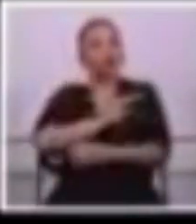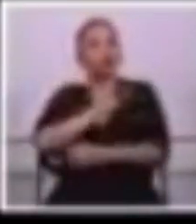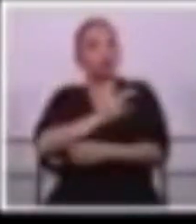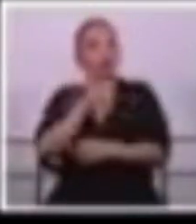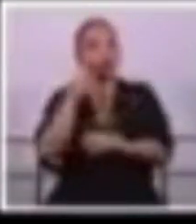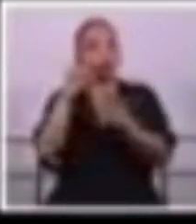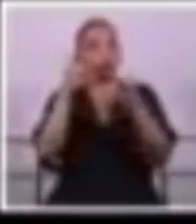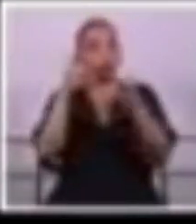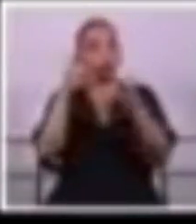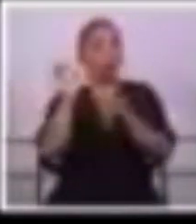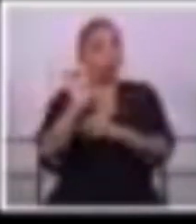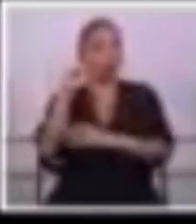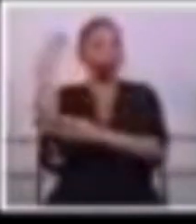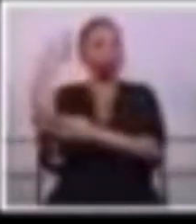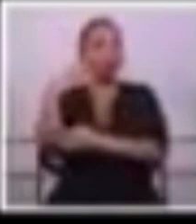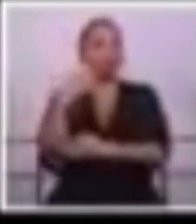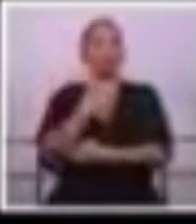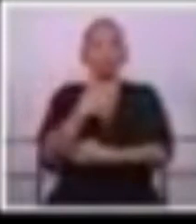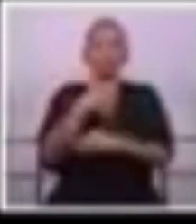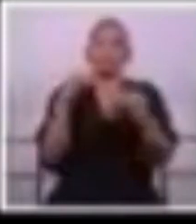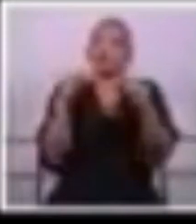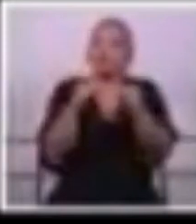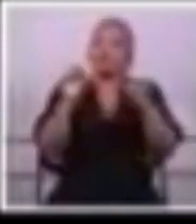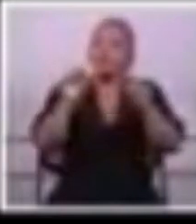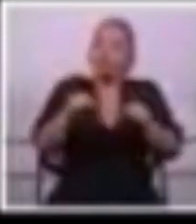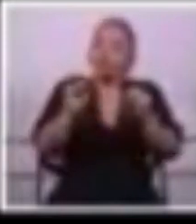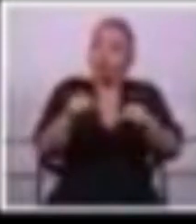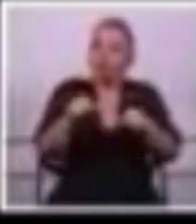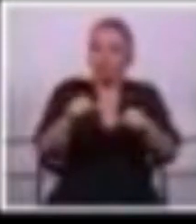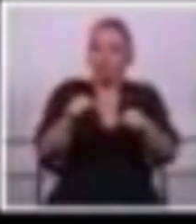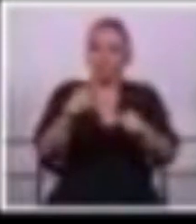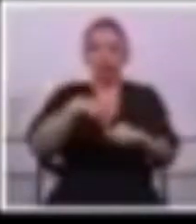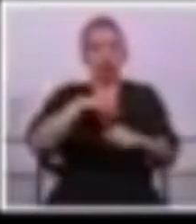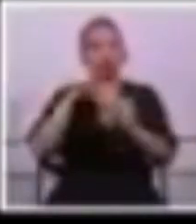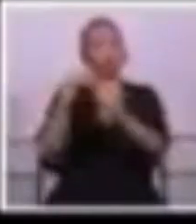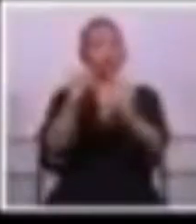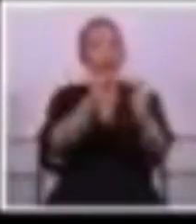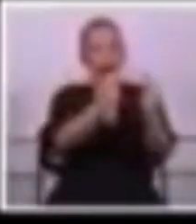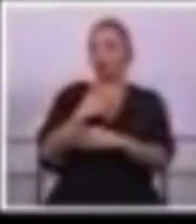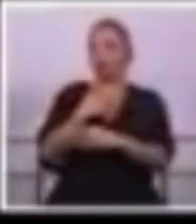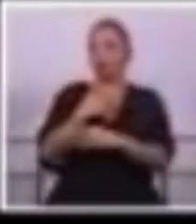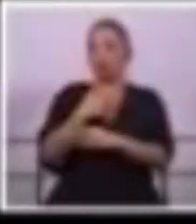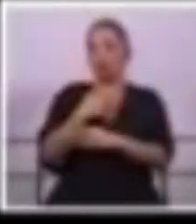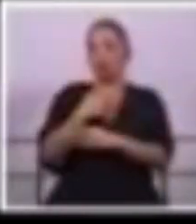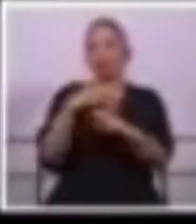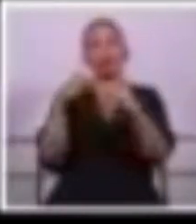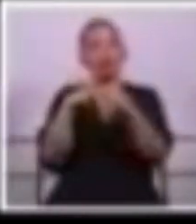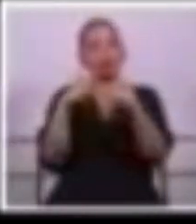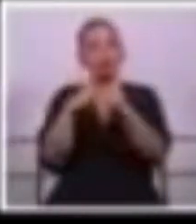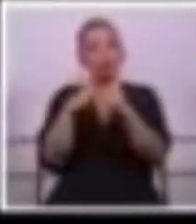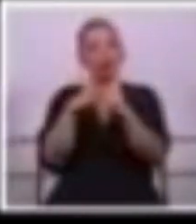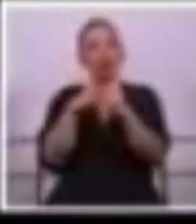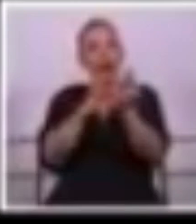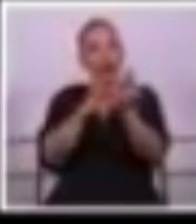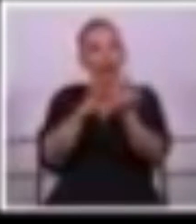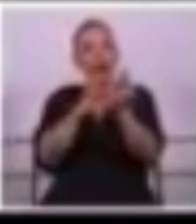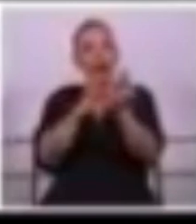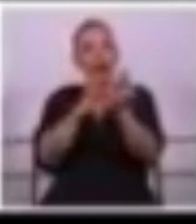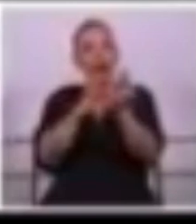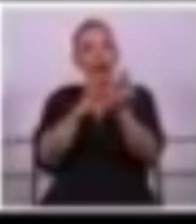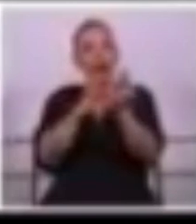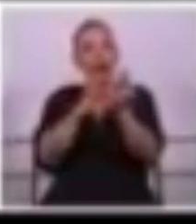Pueblo que me escucha, aquí me tienen delante de ustedes y ustedes delante de mí. Y es una verdad que nadie